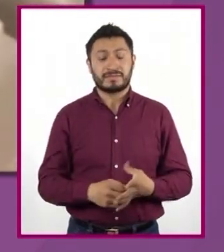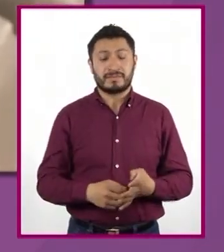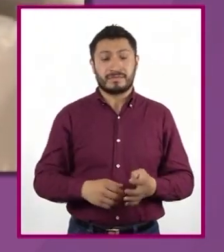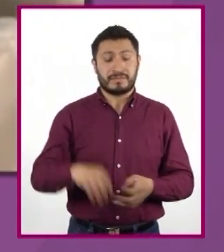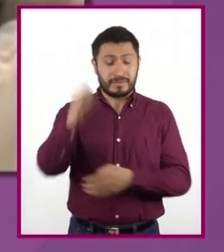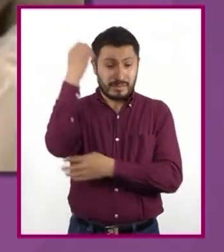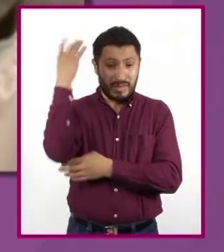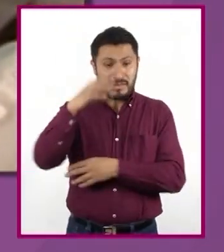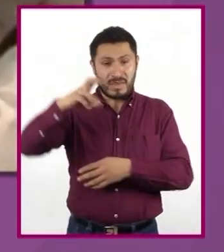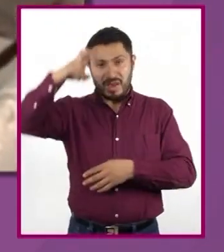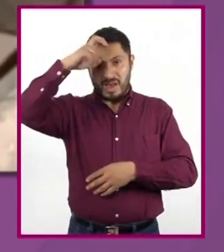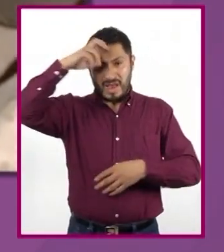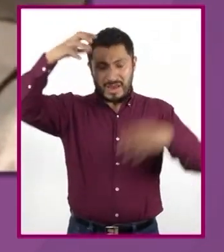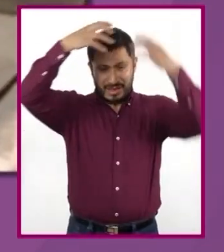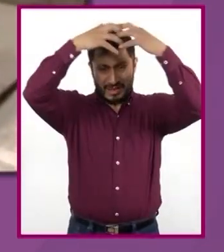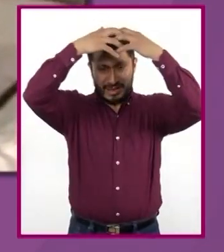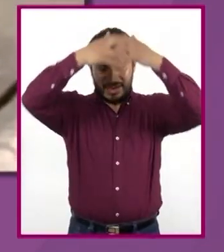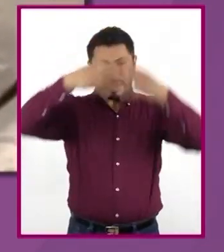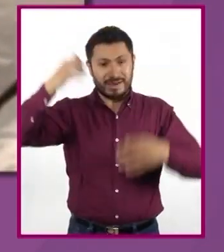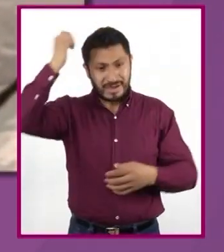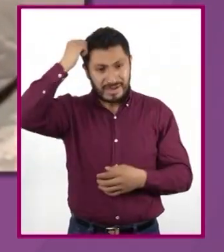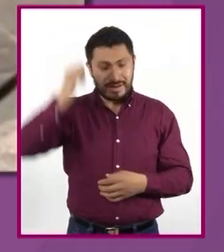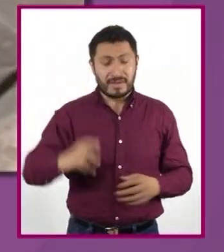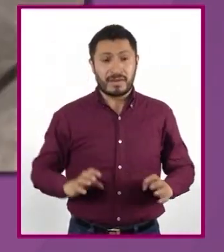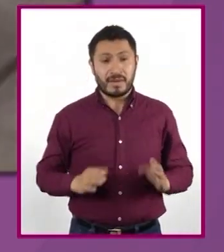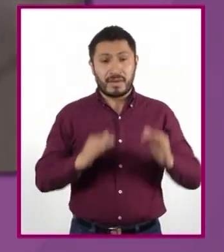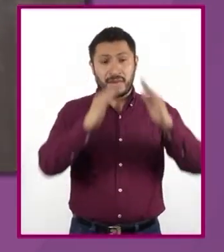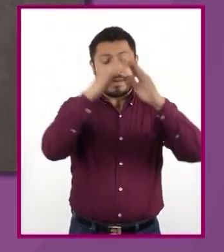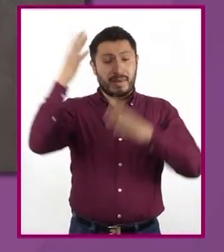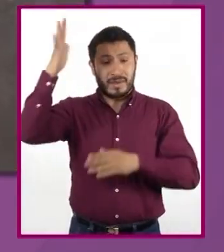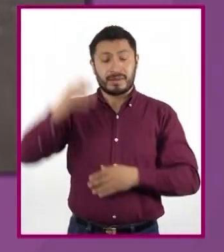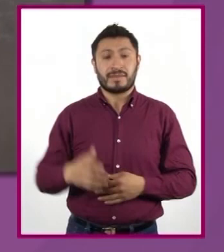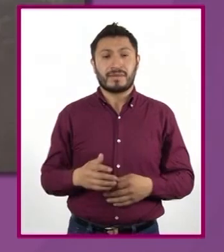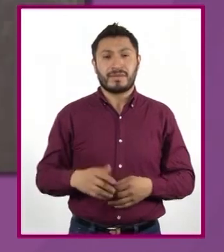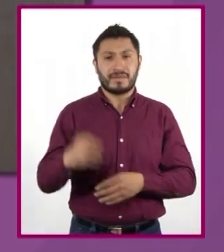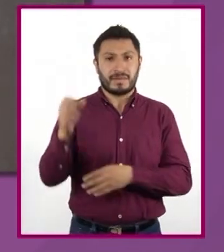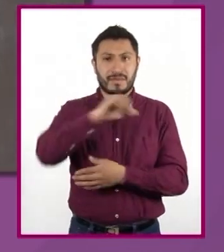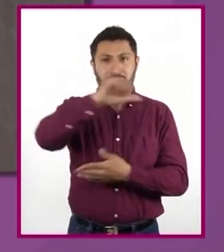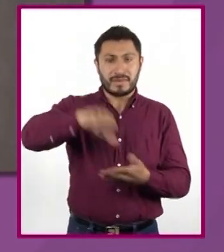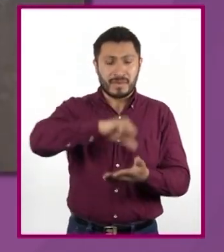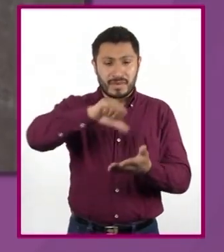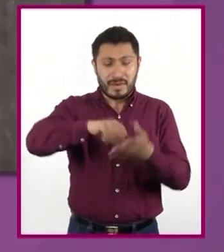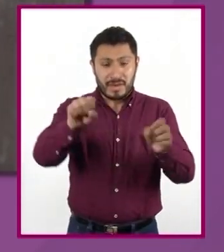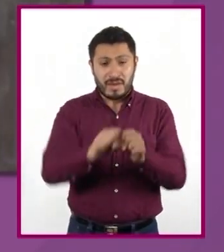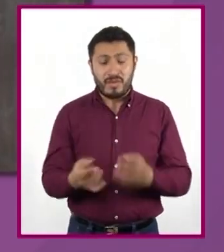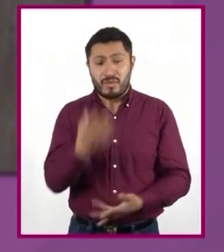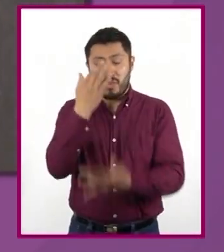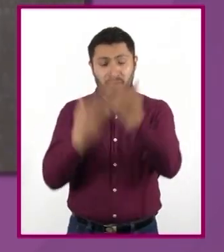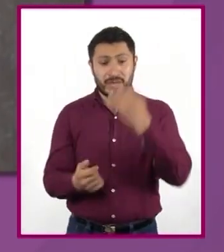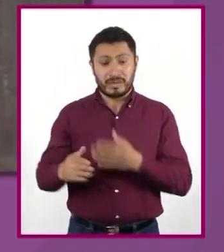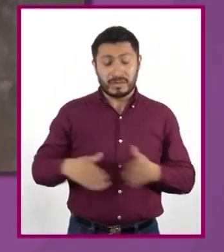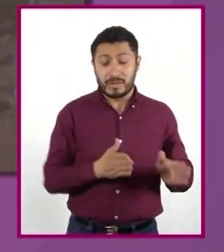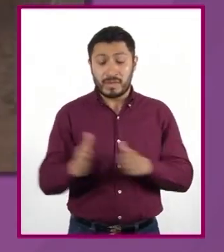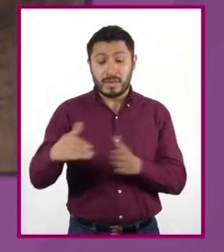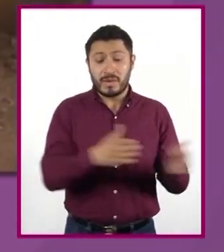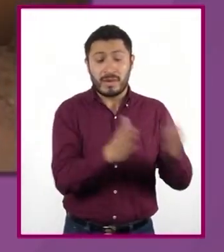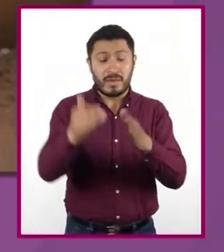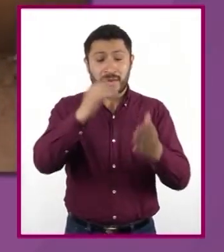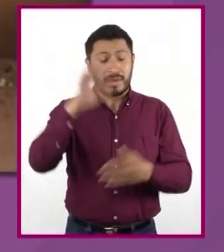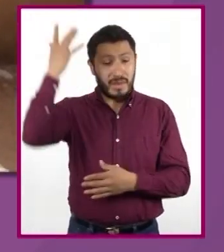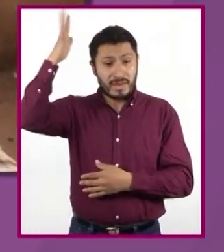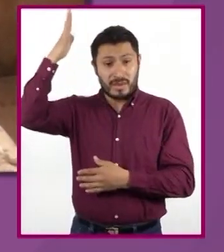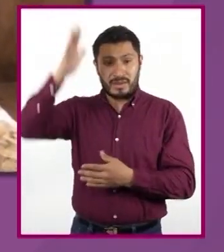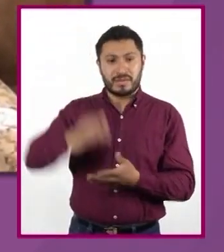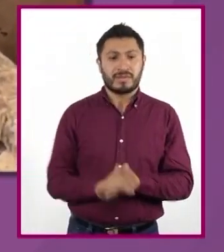los Cráneos, Pirámide del Sol, Templo de los Fogones, Laberinto y Gnomón